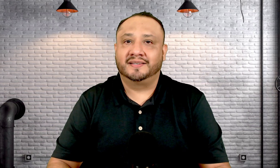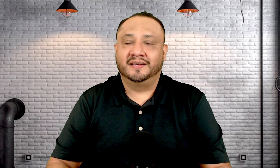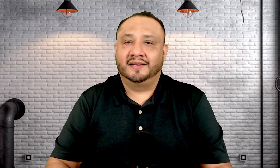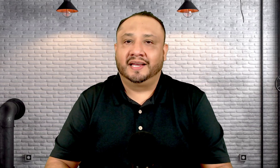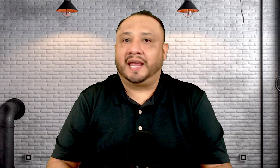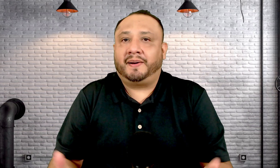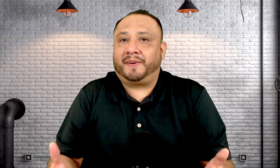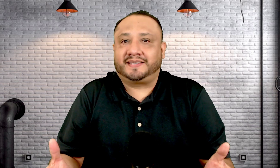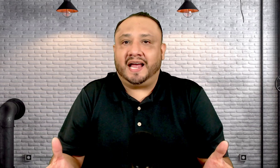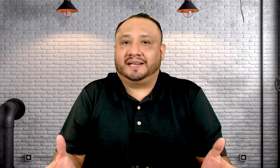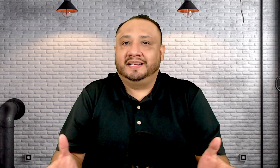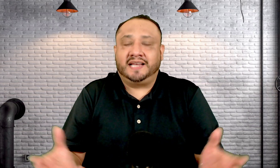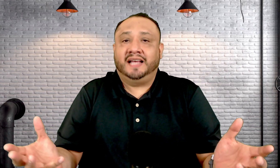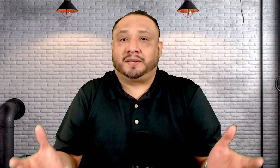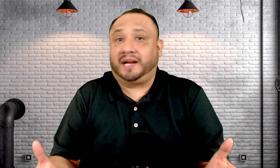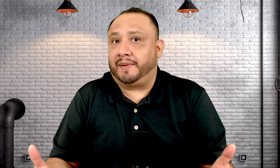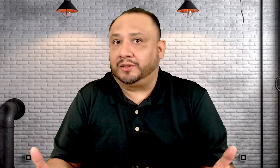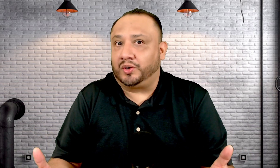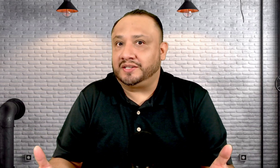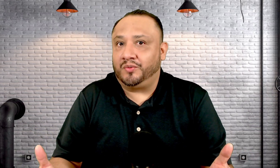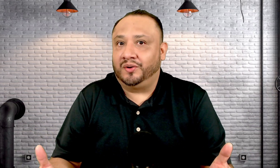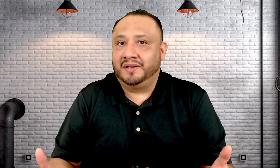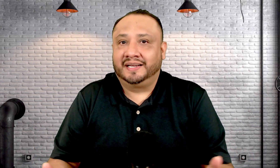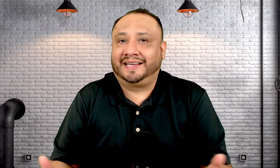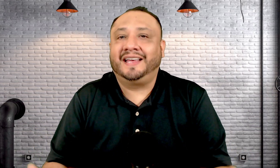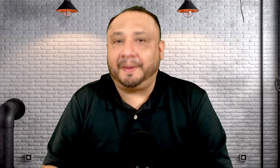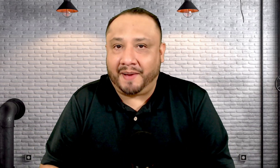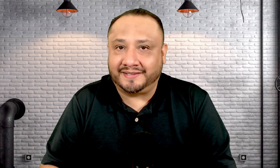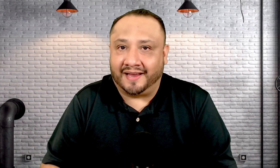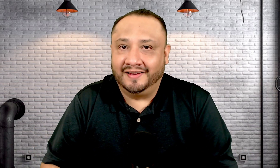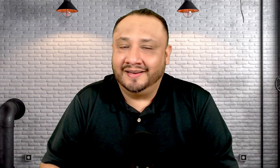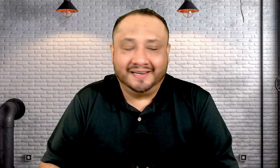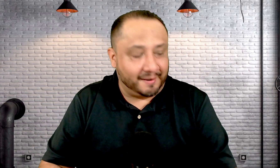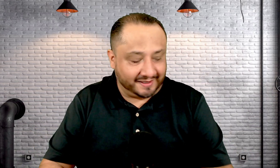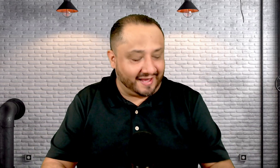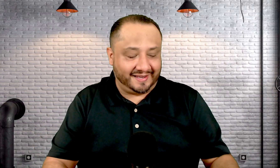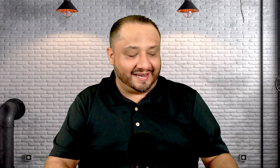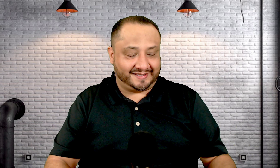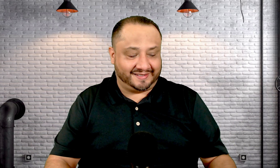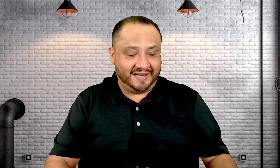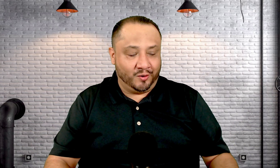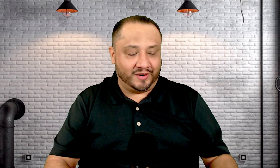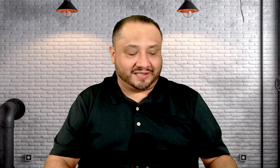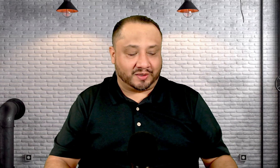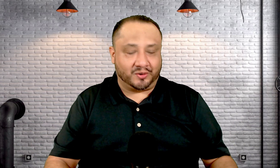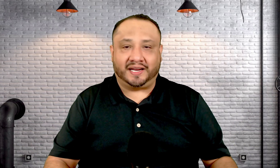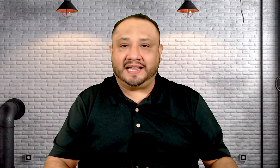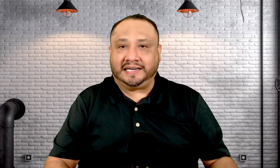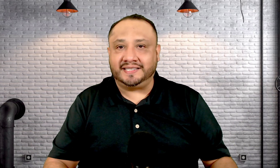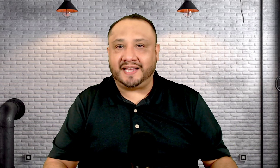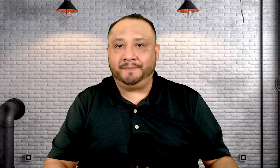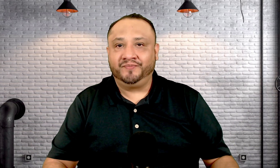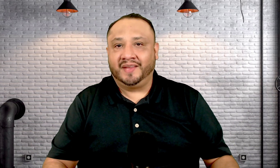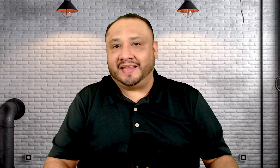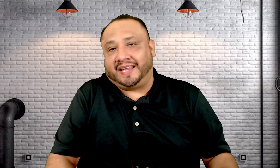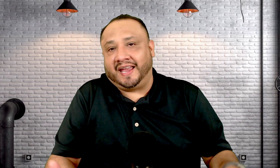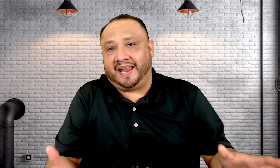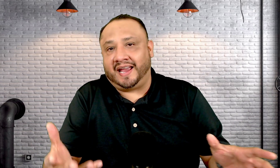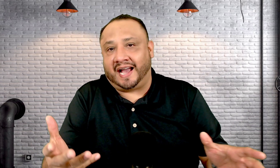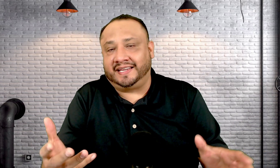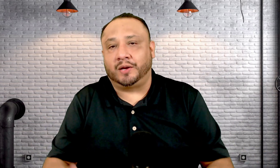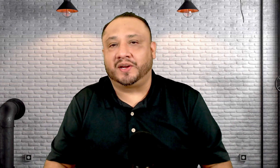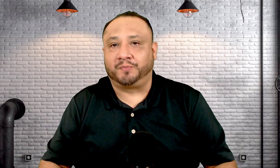entonces? ¿Qué va a pasar? ¿Ya se va a acabar el turismo? ¿Qué pasa? La verdad es una situación que da risa y